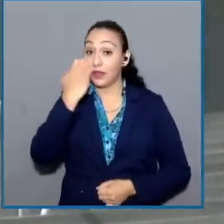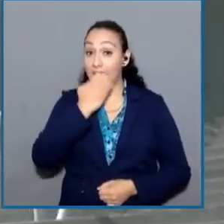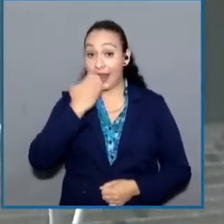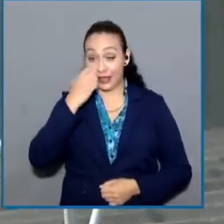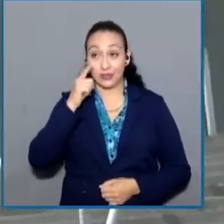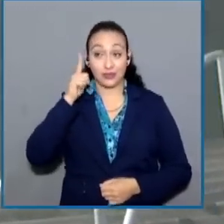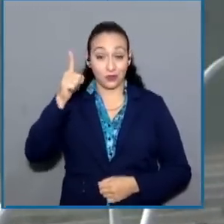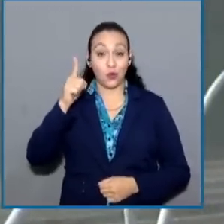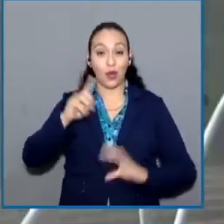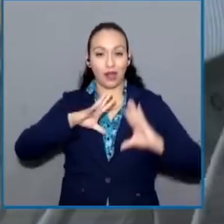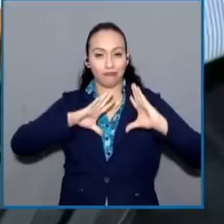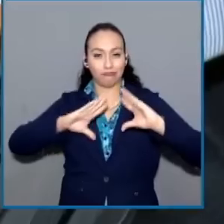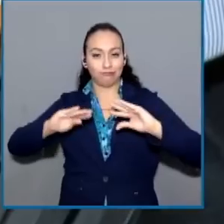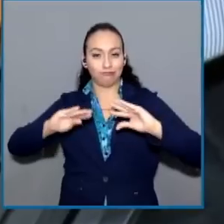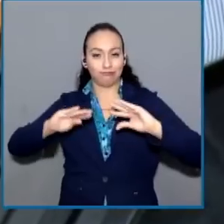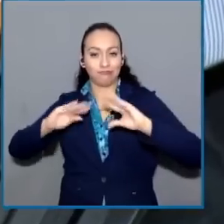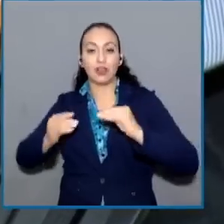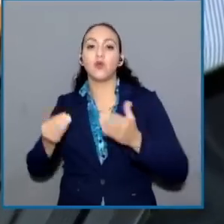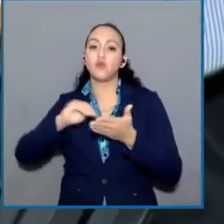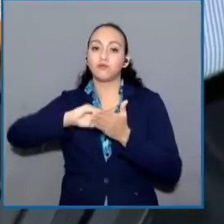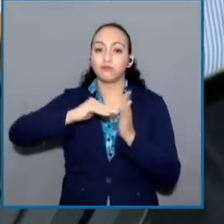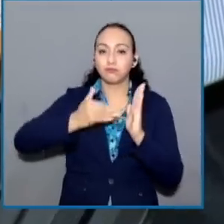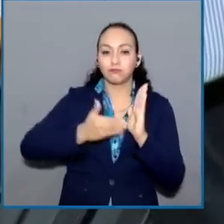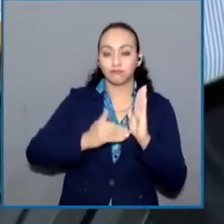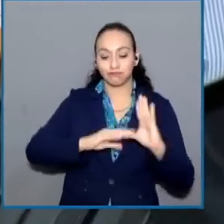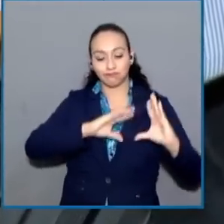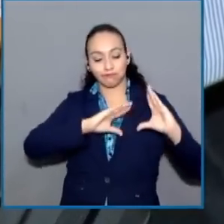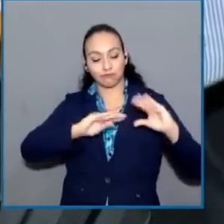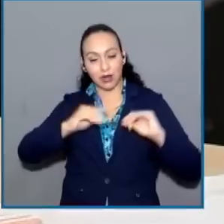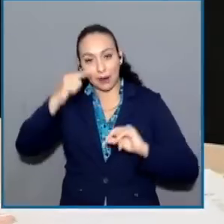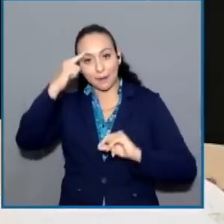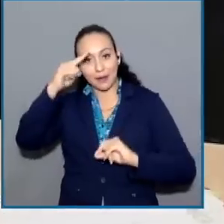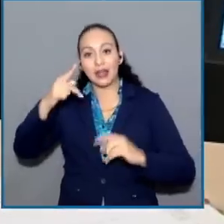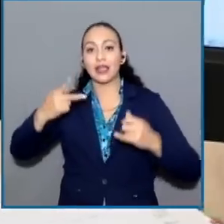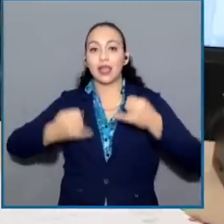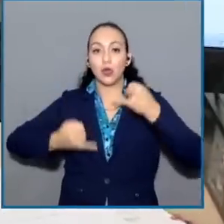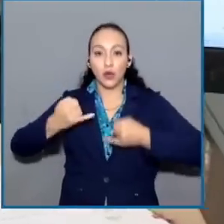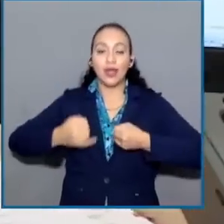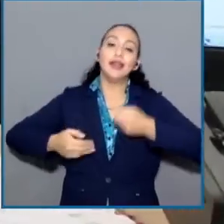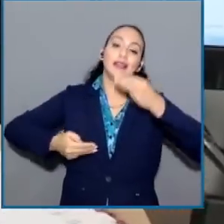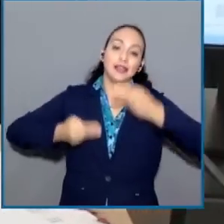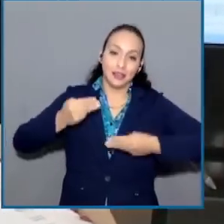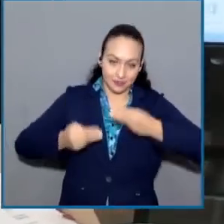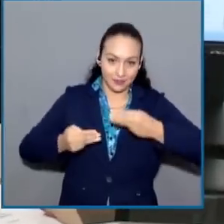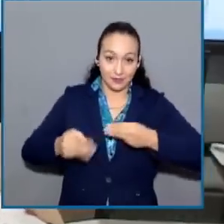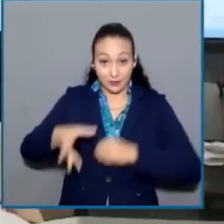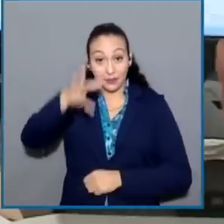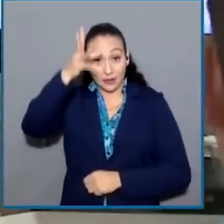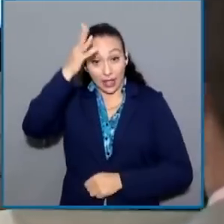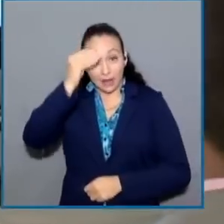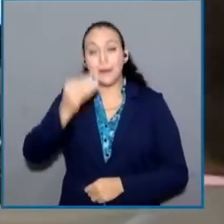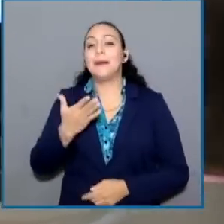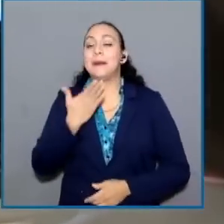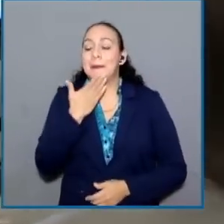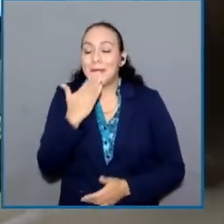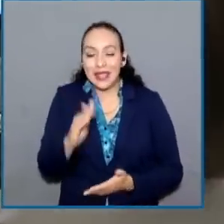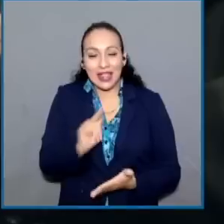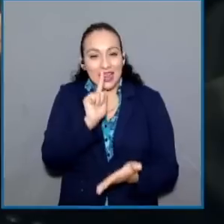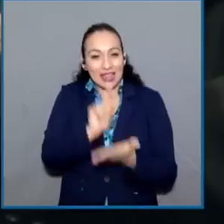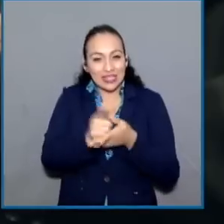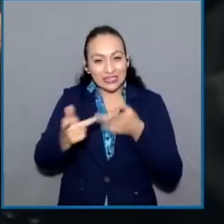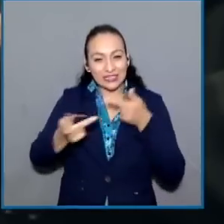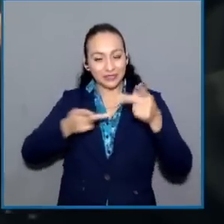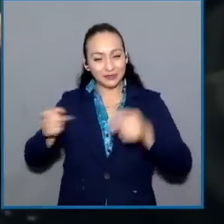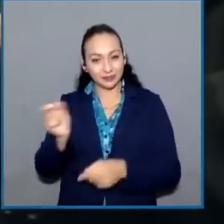implementado estrategias para modernizar la capacitación de jueces, magistrados y operadores del sistema judicial en temas de